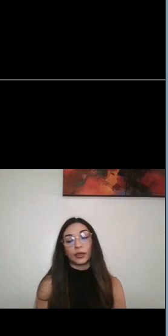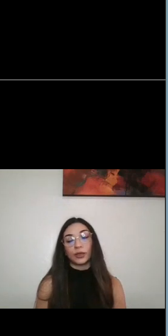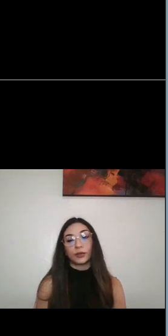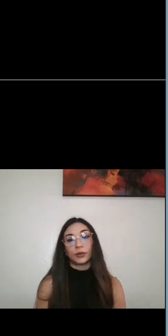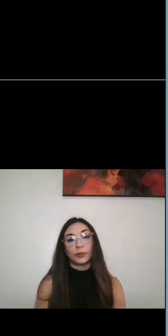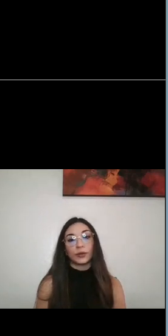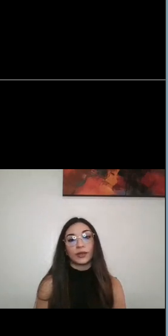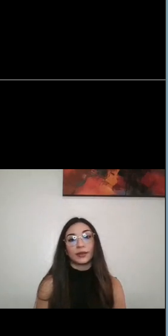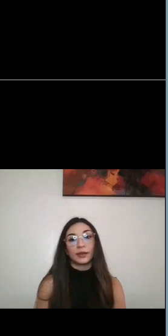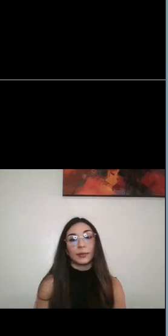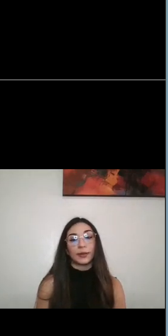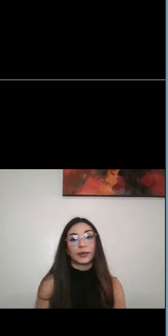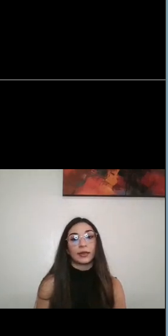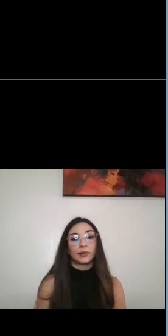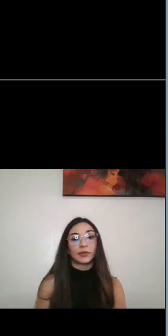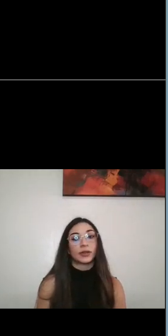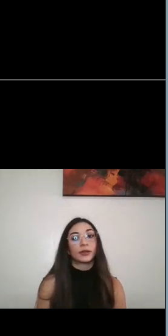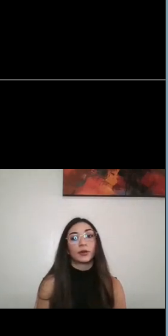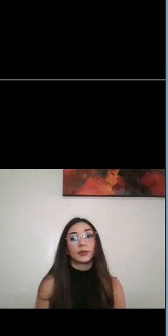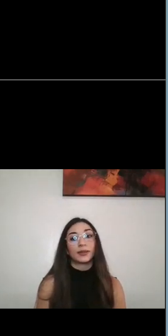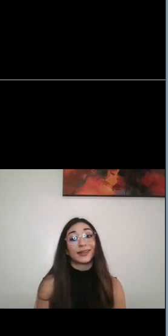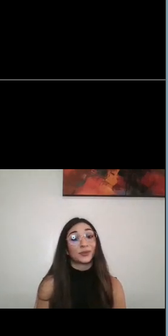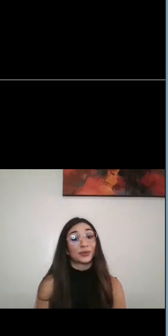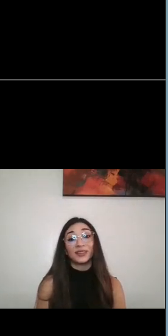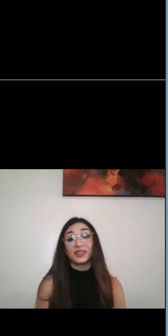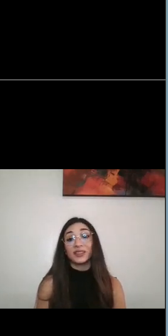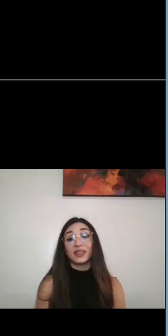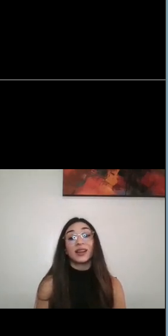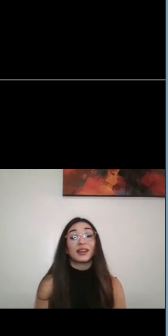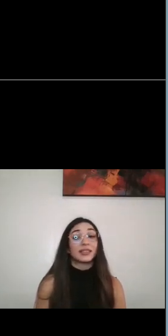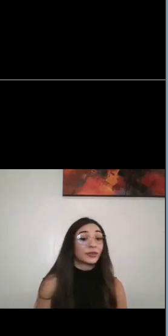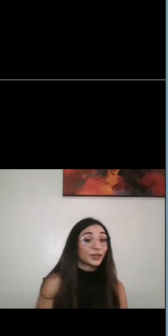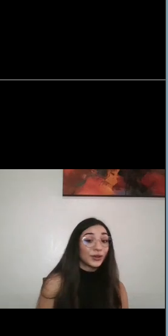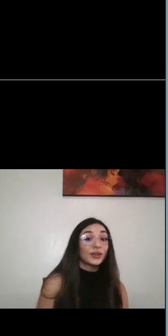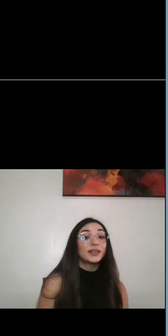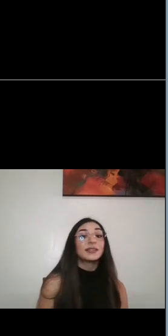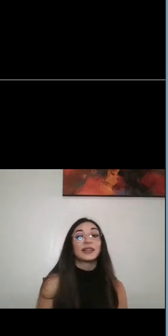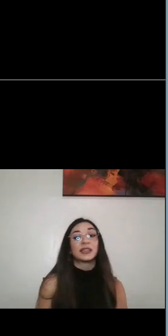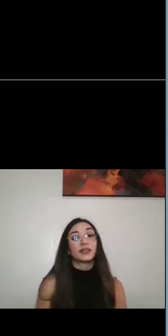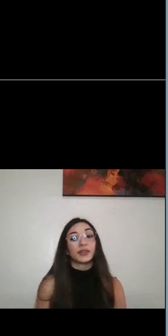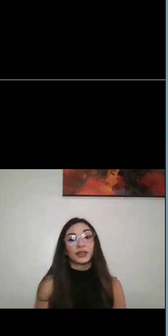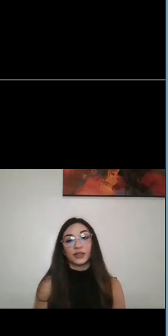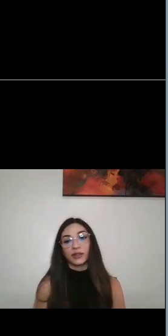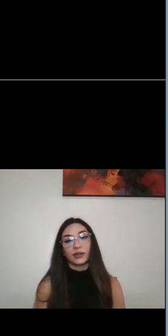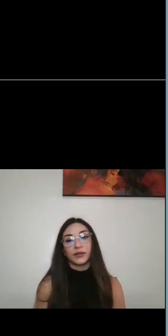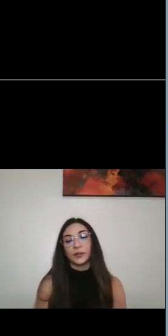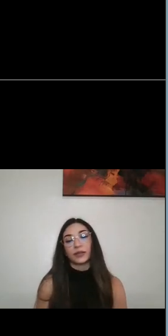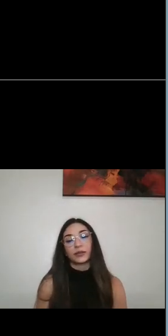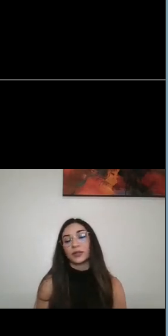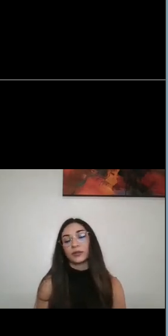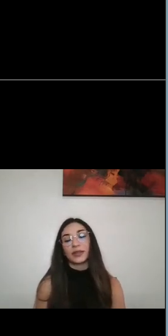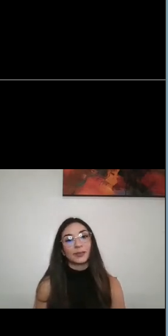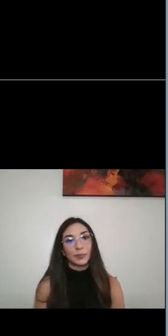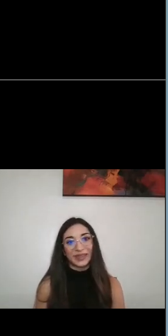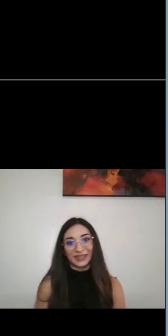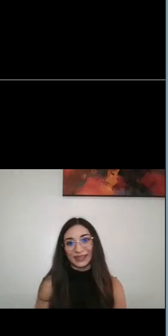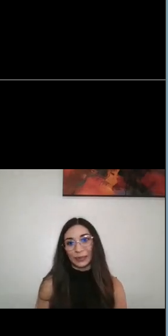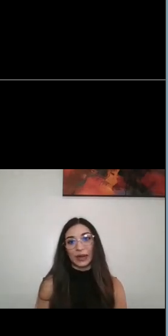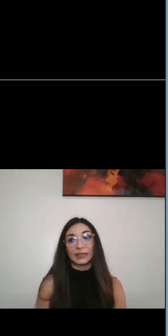muy importante la parte que les mencioné anteriormente, las otitis, las infecciones y las afectaciones de vías respiratorias son de